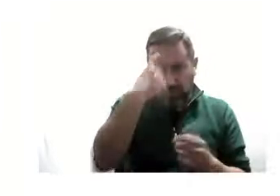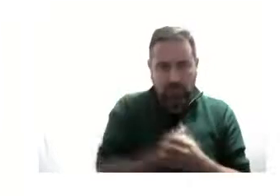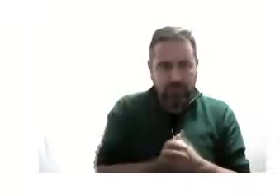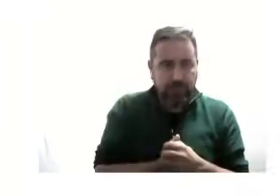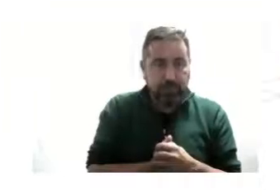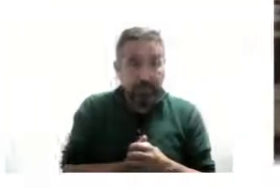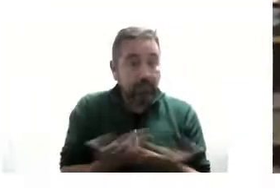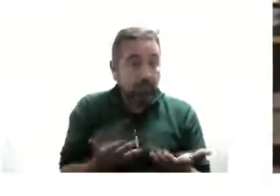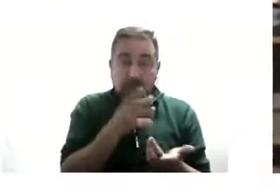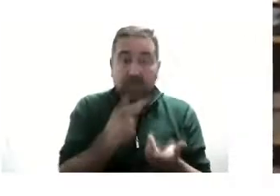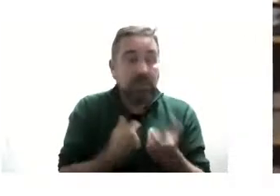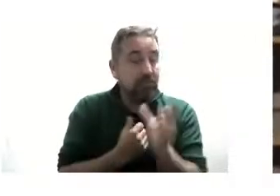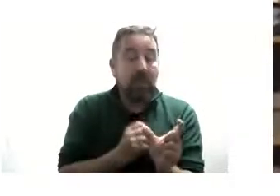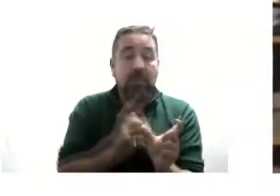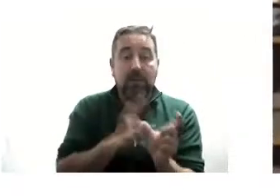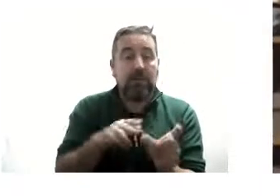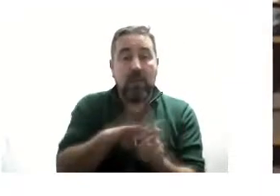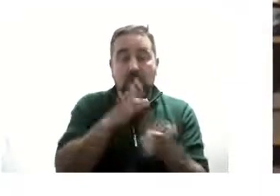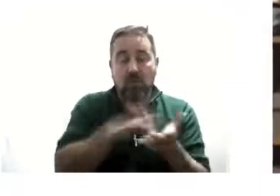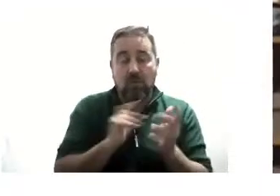y el espacio.